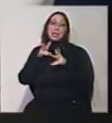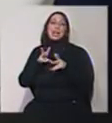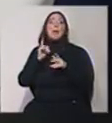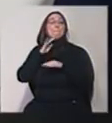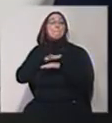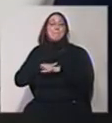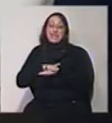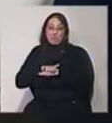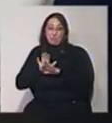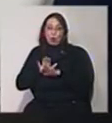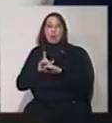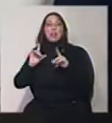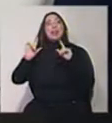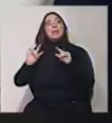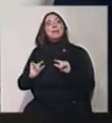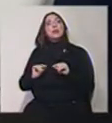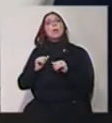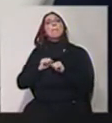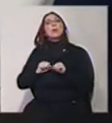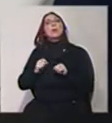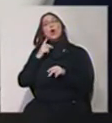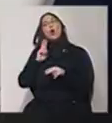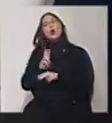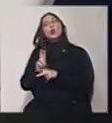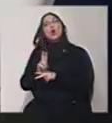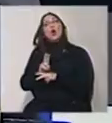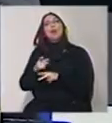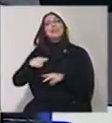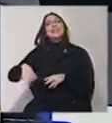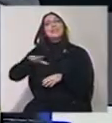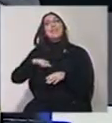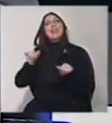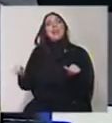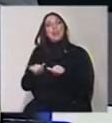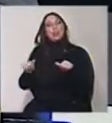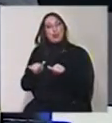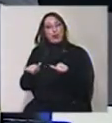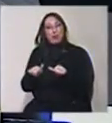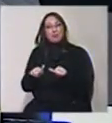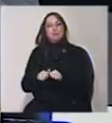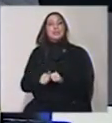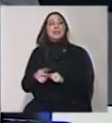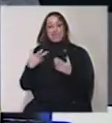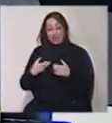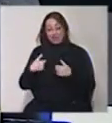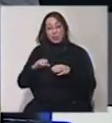mínimo, porque disminuyen las posibilidades de control civil sobre sus acciones. Si nosotros queremos una democracia tutelada por las